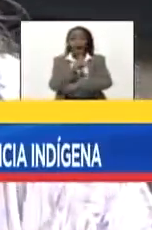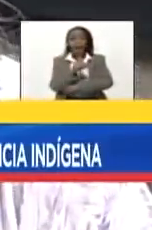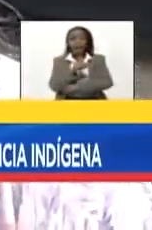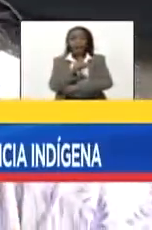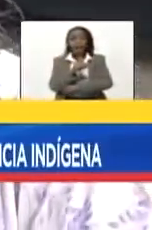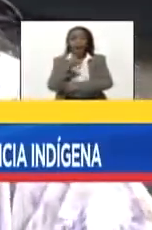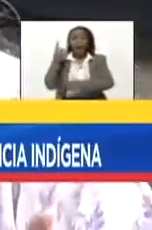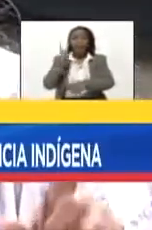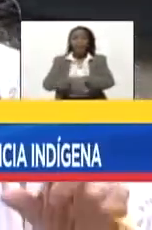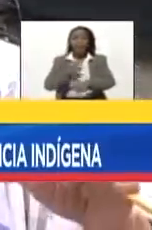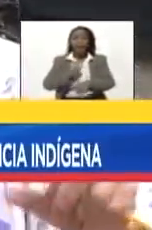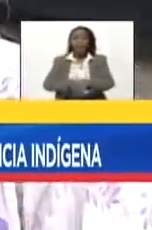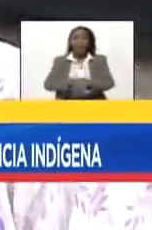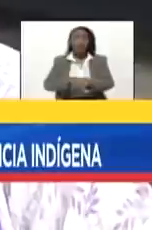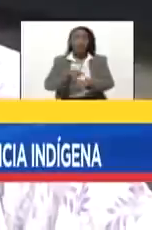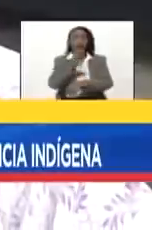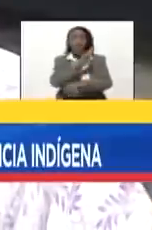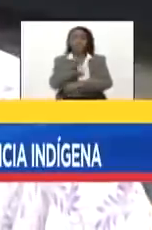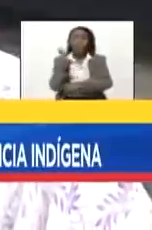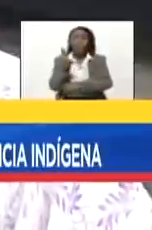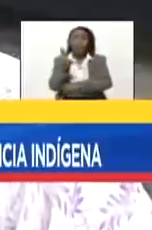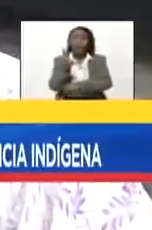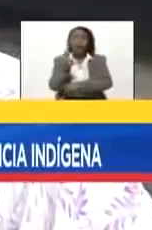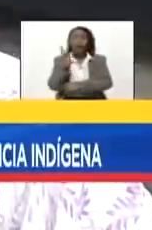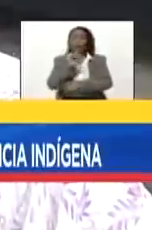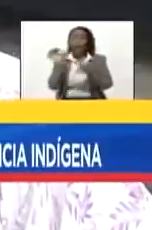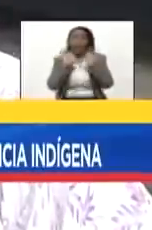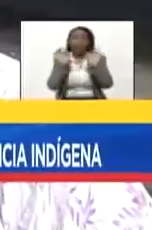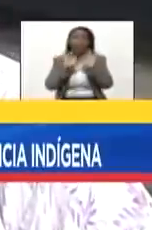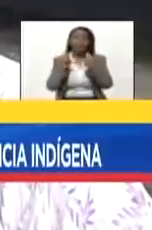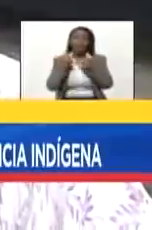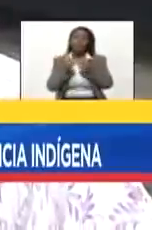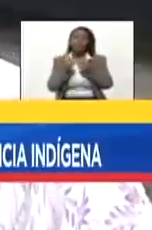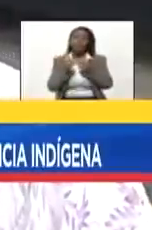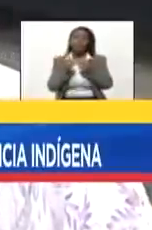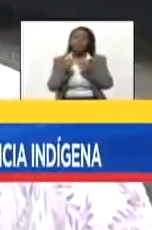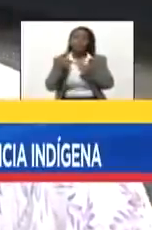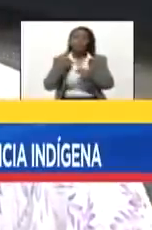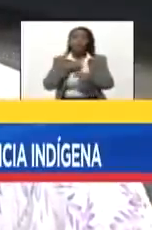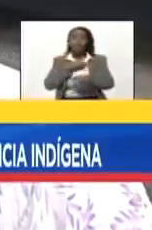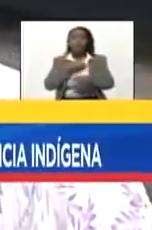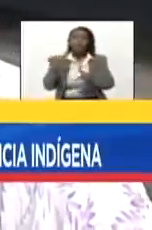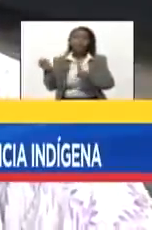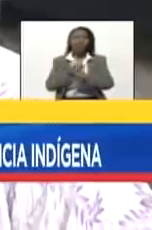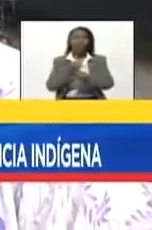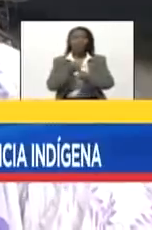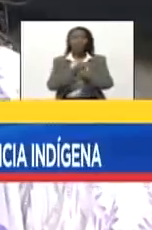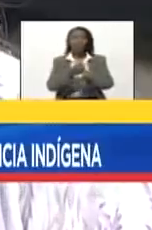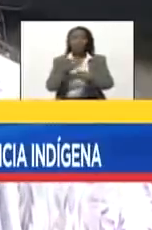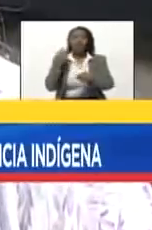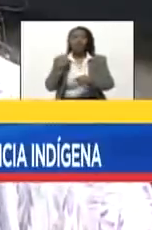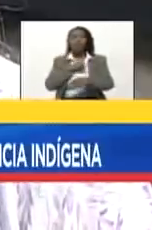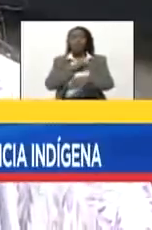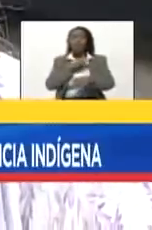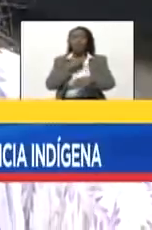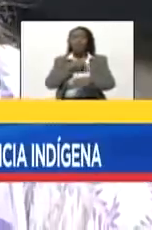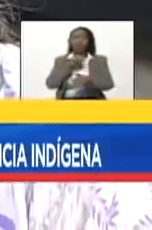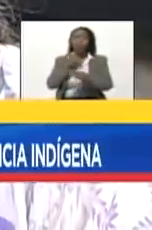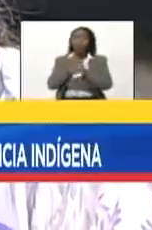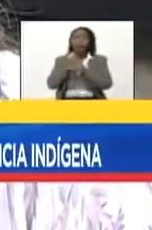y en la época republicana no fue tampoco nada bueno. Fuimos discriminados, fuimos